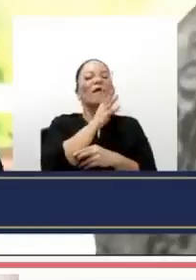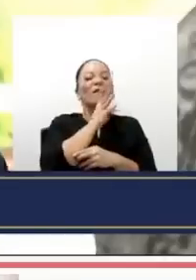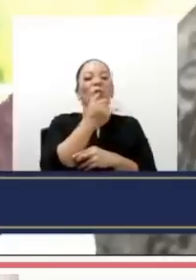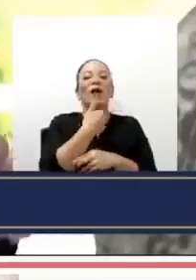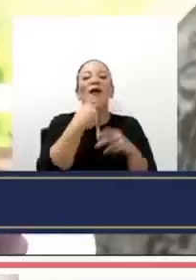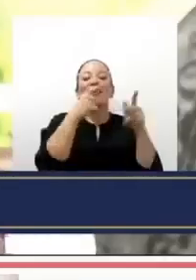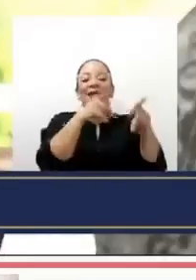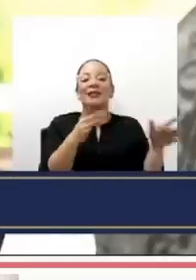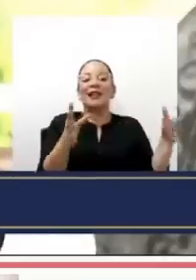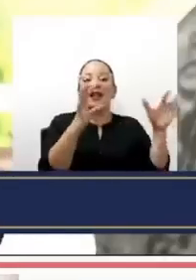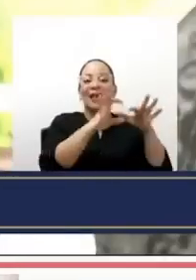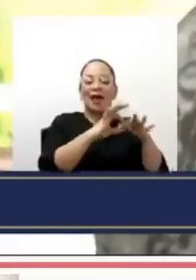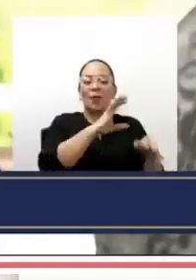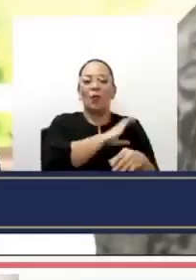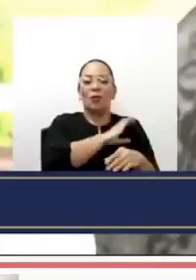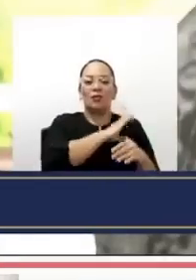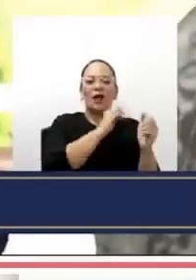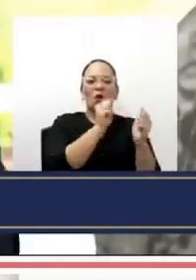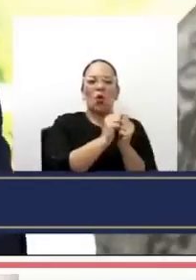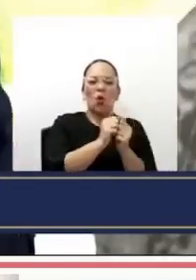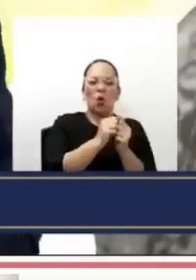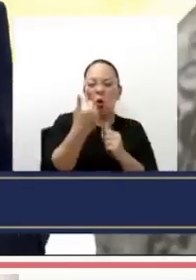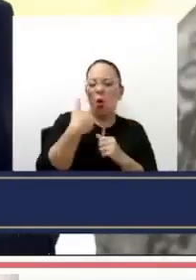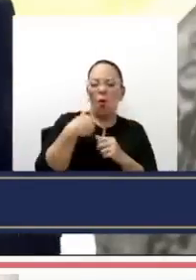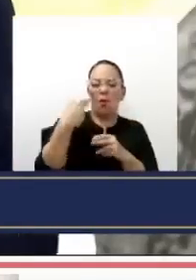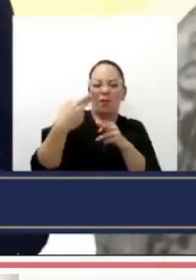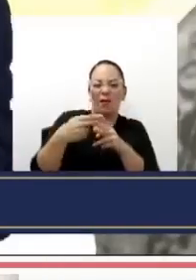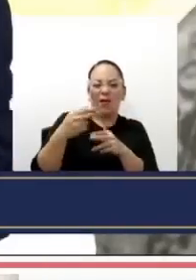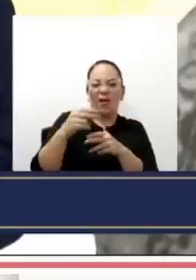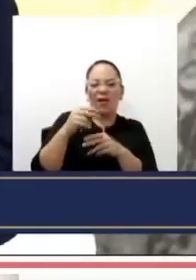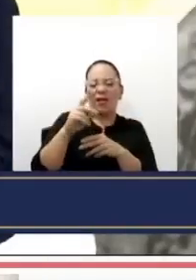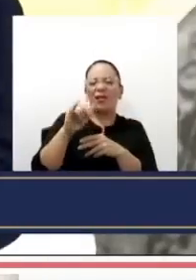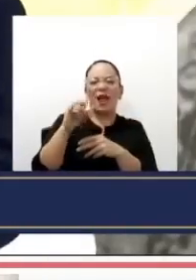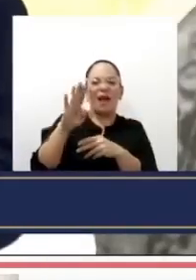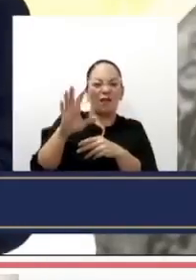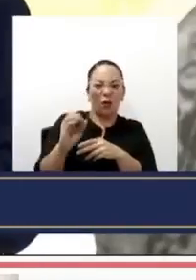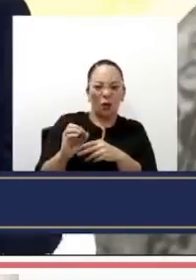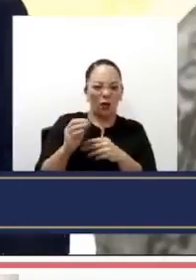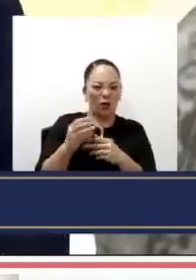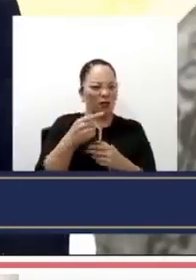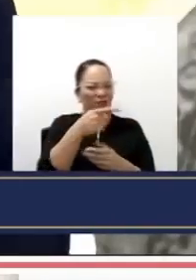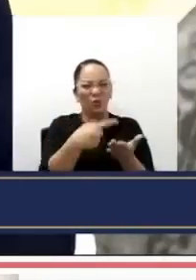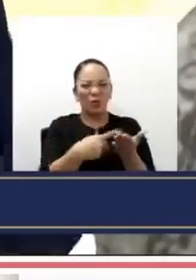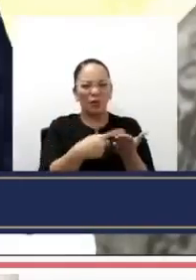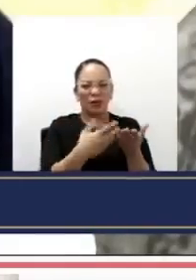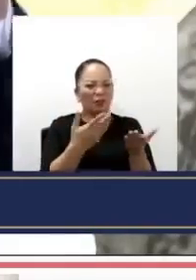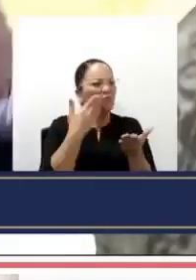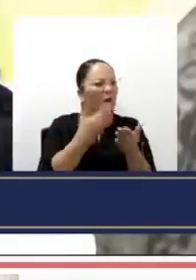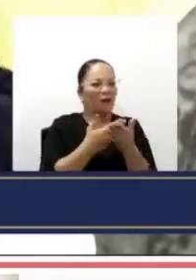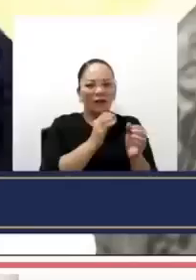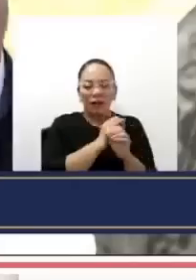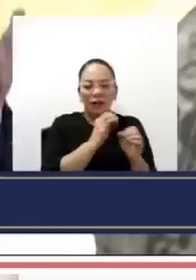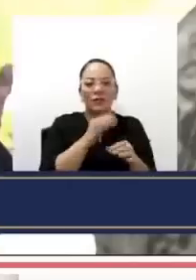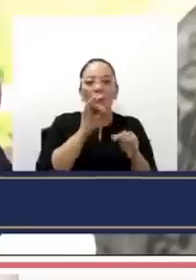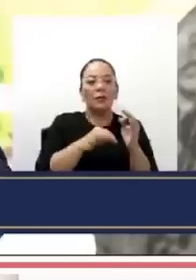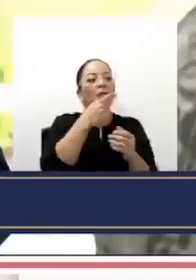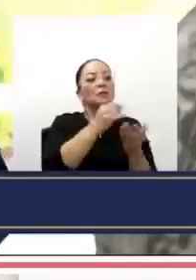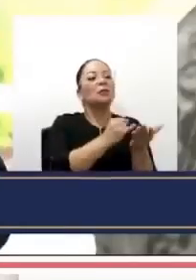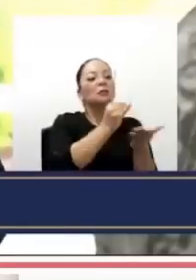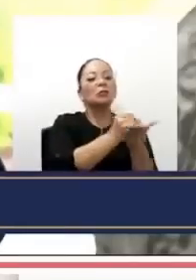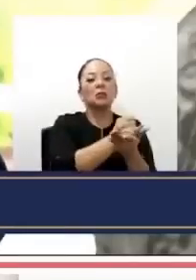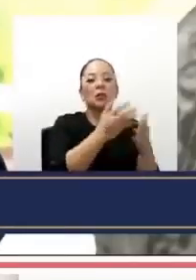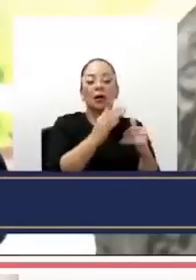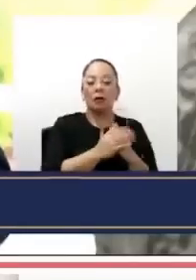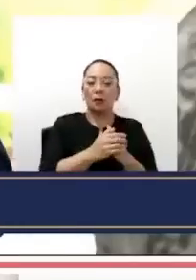gente ligada en la policía con el diablo, y eso no merece ningún comentario, no presenta ninguna prueba, nada más dice investiguen, investiguen,